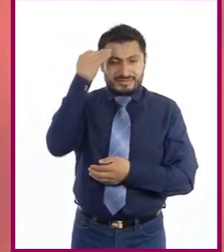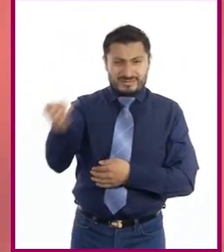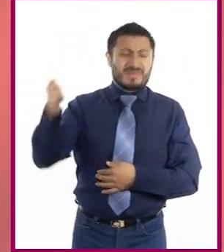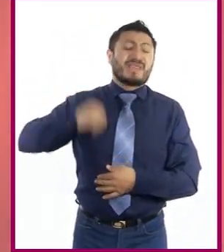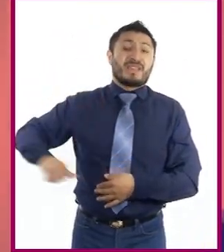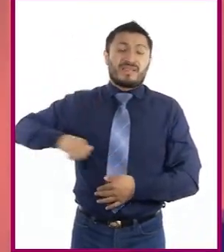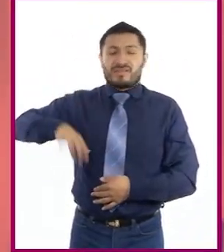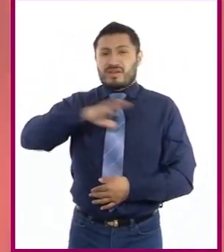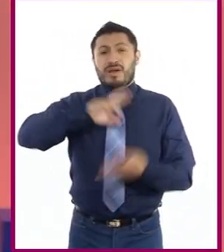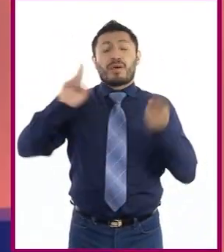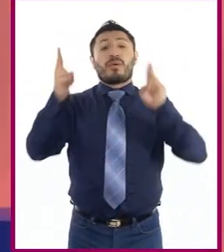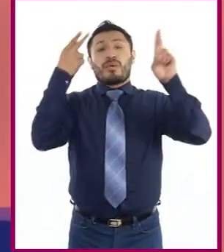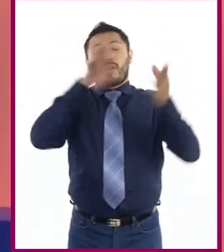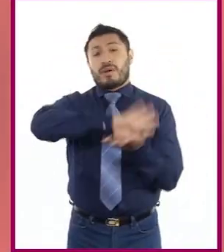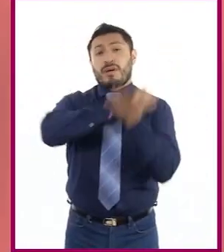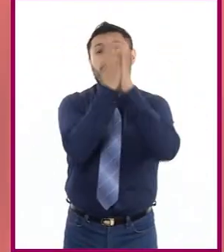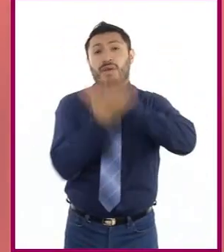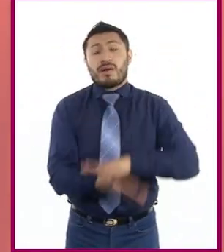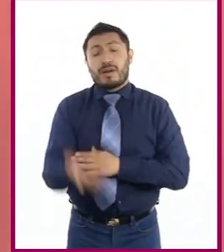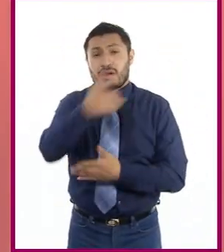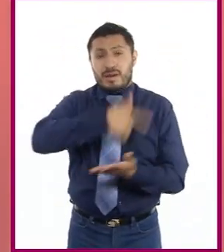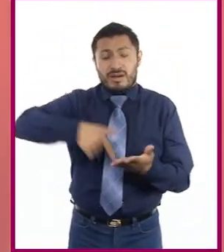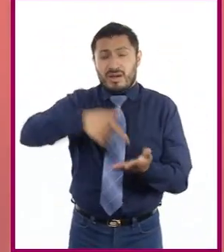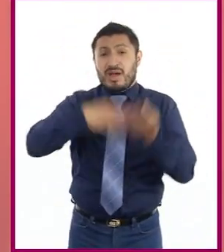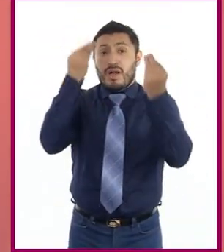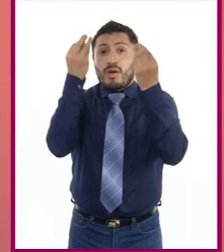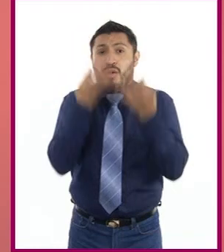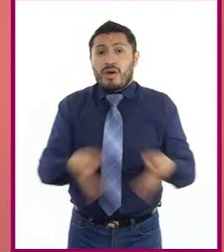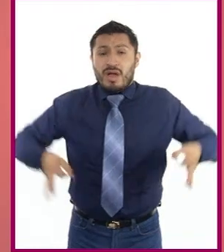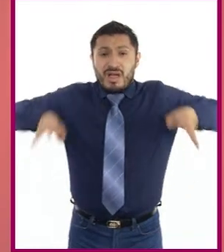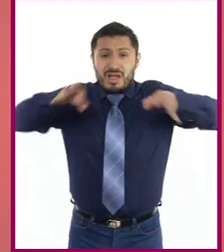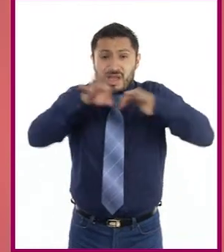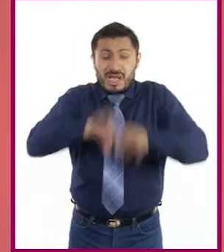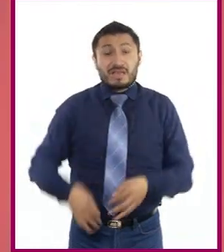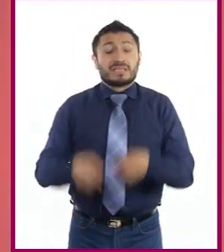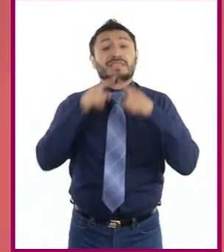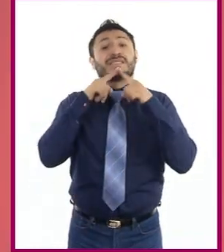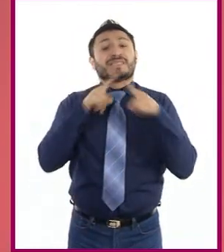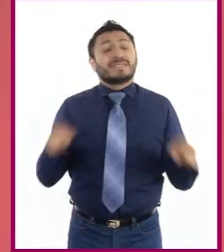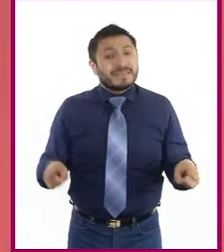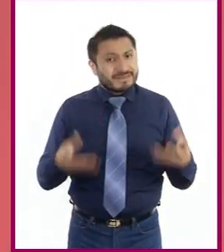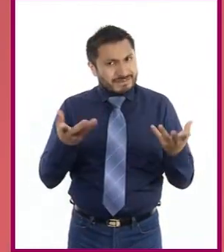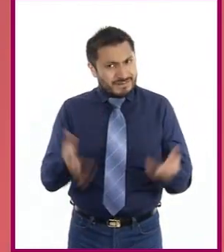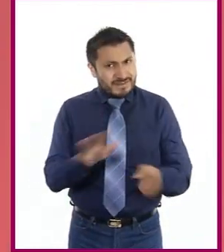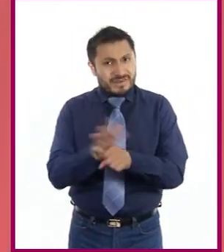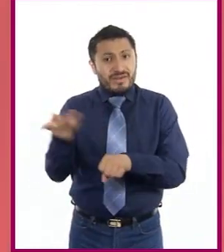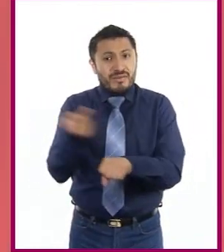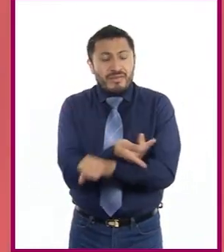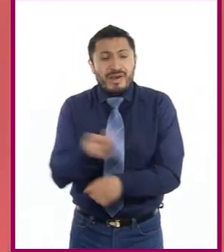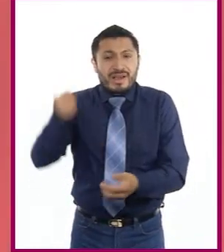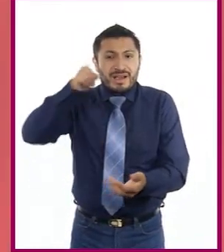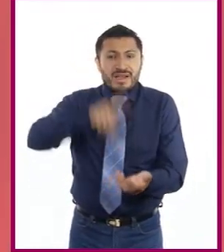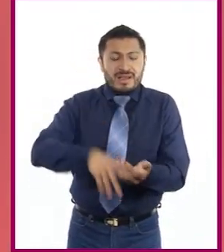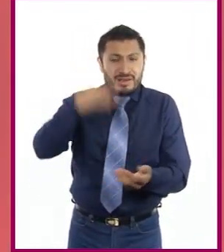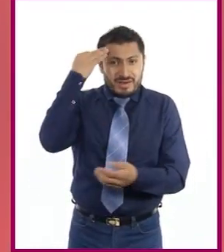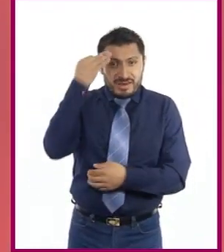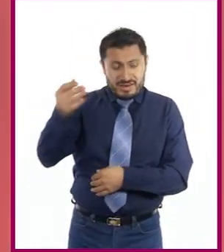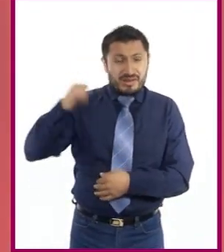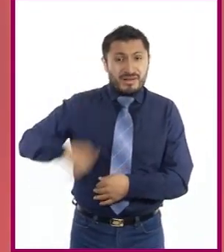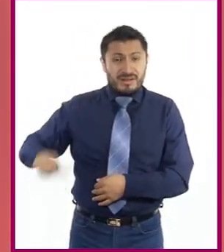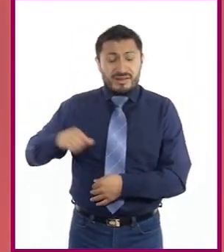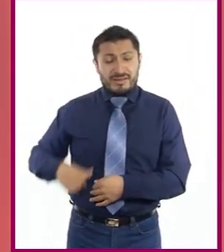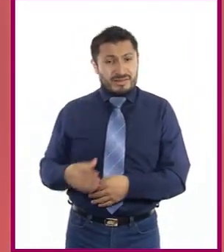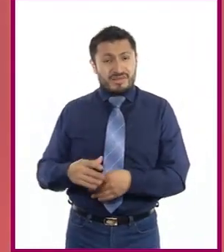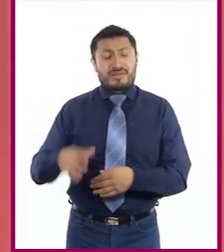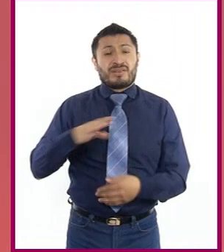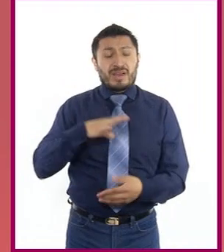las universidades se convirtieron en lugares muy importantes, a diferencia de lo que ocurrió en la Edad Media, en la que el acceso a los